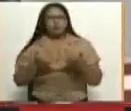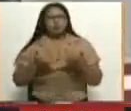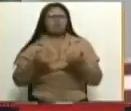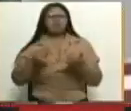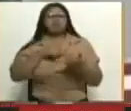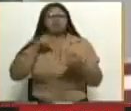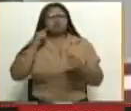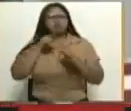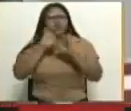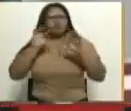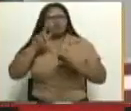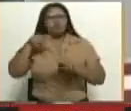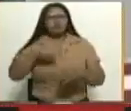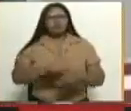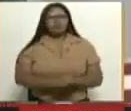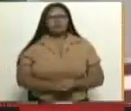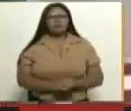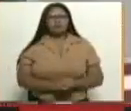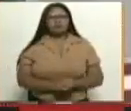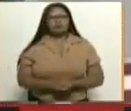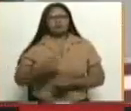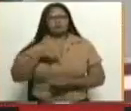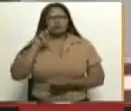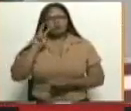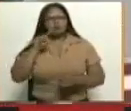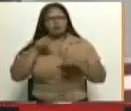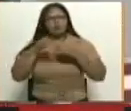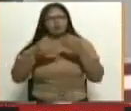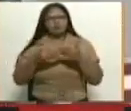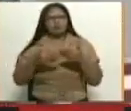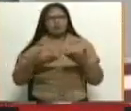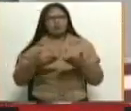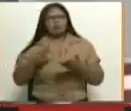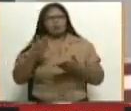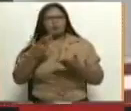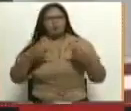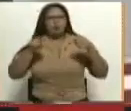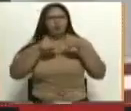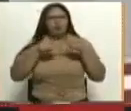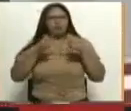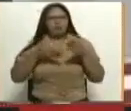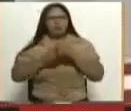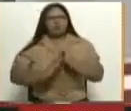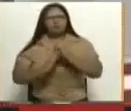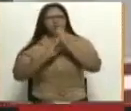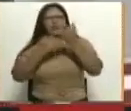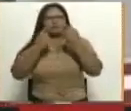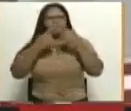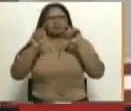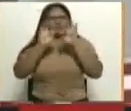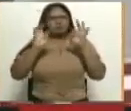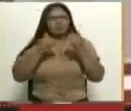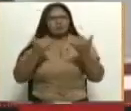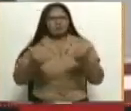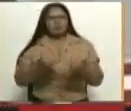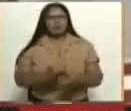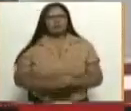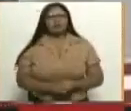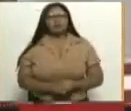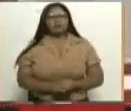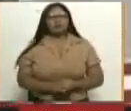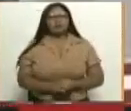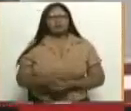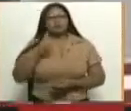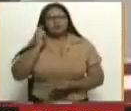parece lejano, que nos parece un poco diferente a nosotros. Sí, es bastante diferente en términos culturales, en términos de